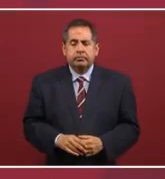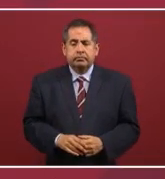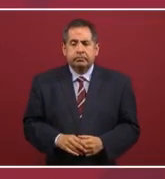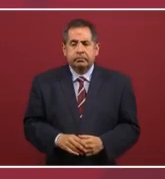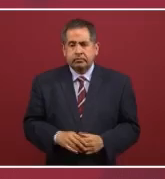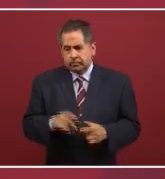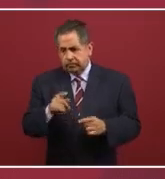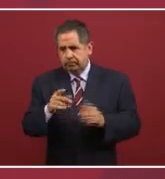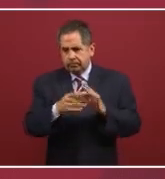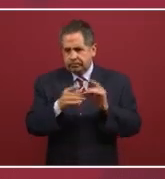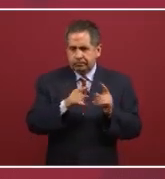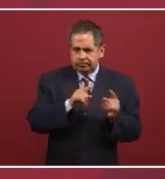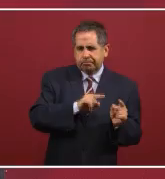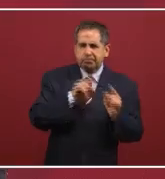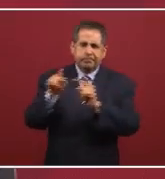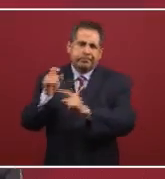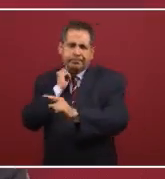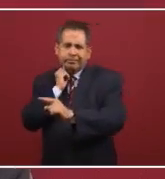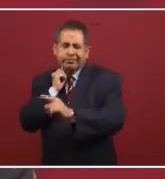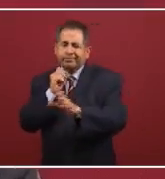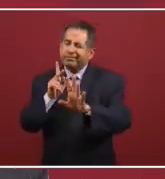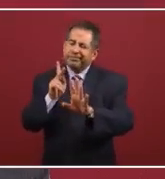aunque sí va el tratado al Senado, pero digo…